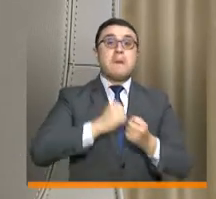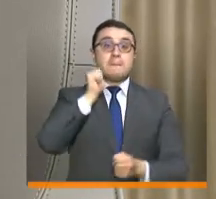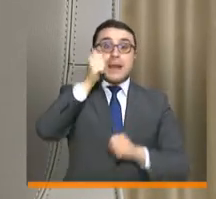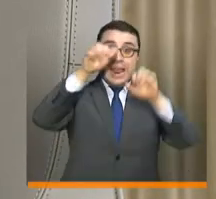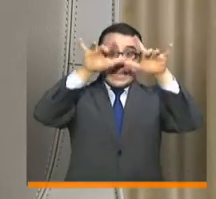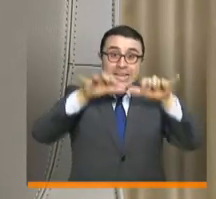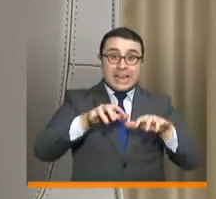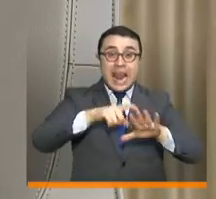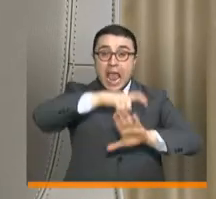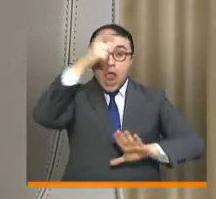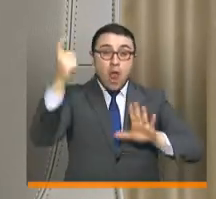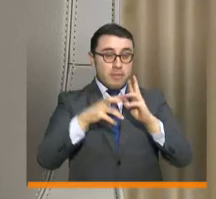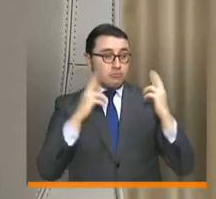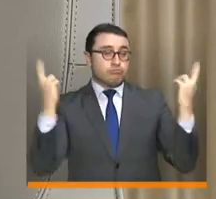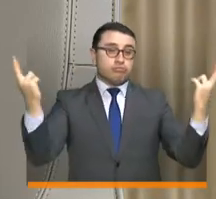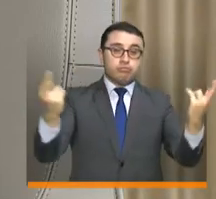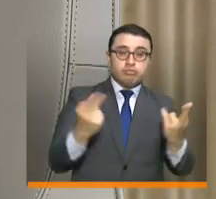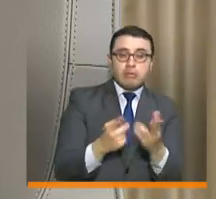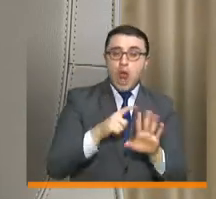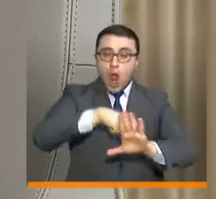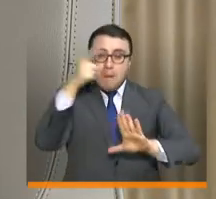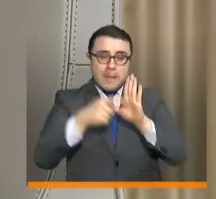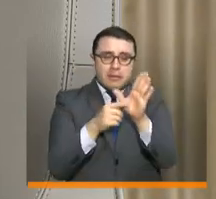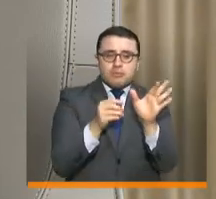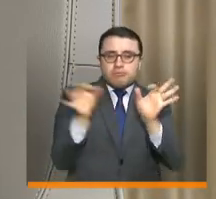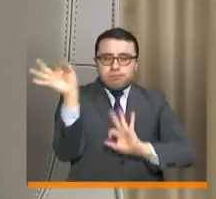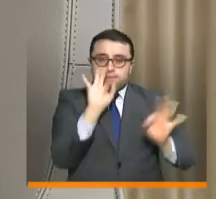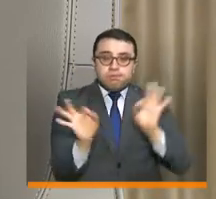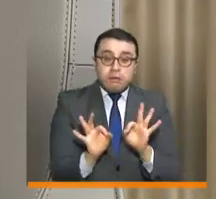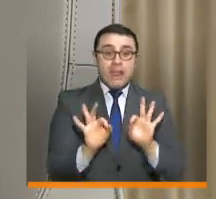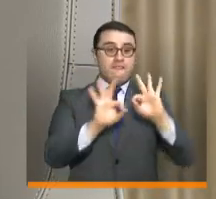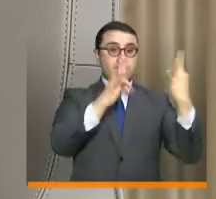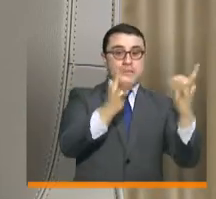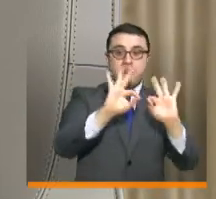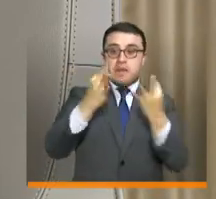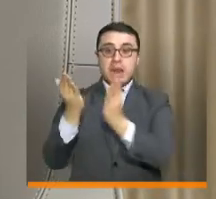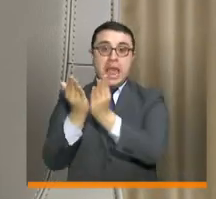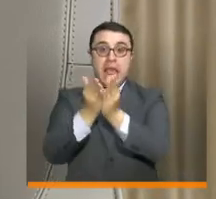secretarías ultimando detalles, pero nuevamente acompañando a las familias y a los estudiantes colombianos.